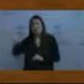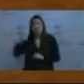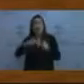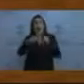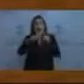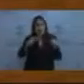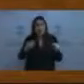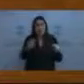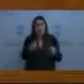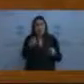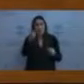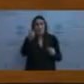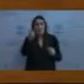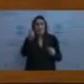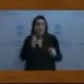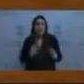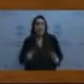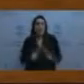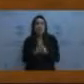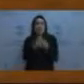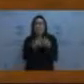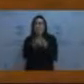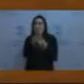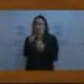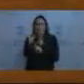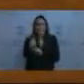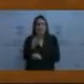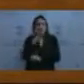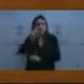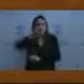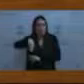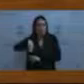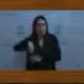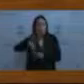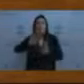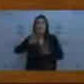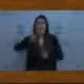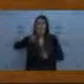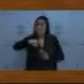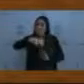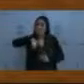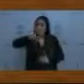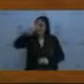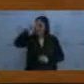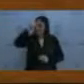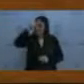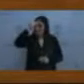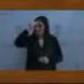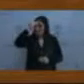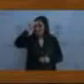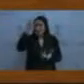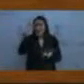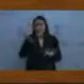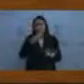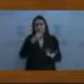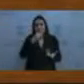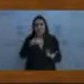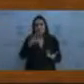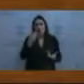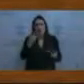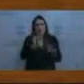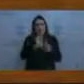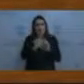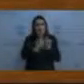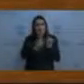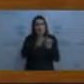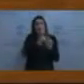la prestación del salario social como un derecho reconocido. Pero también consideramos que es insuficiente para poder responder